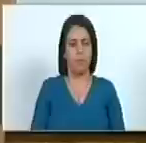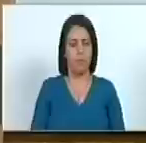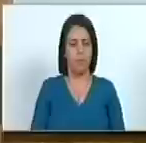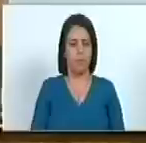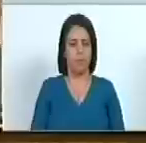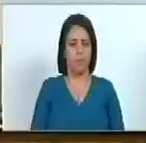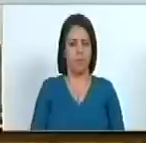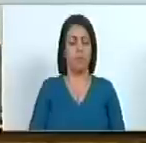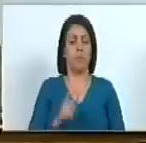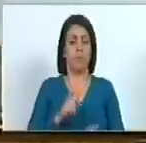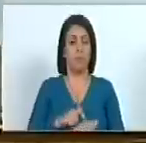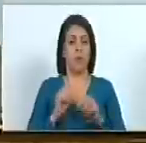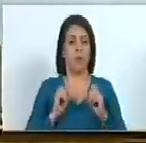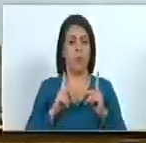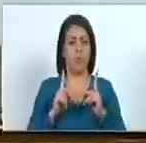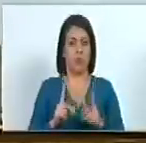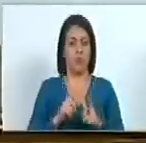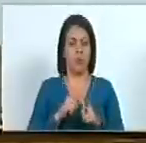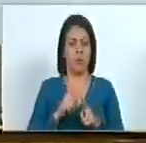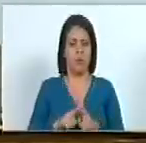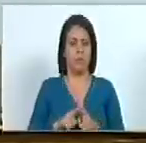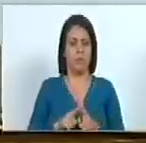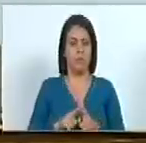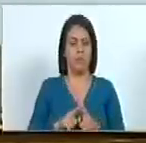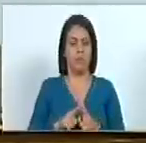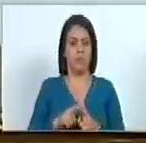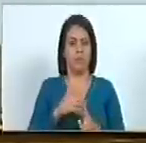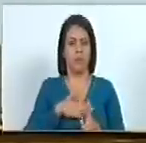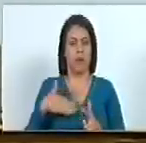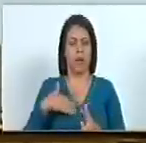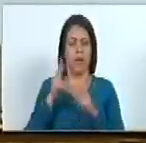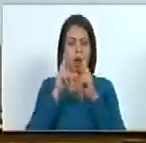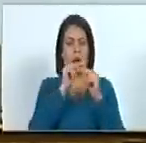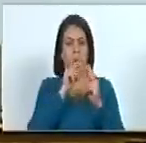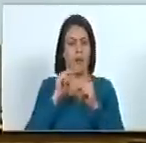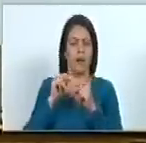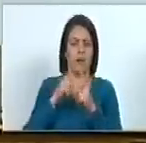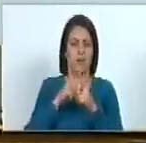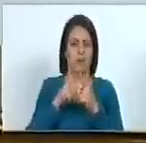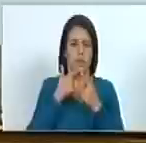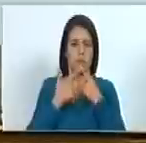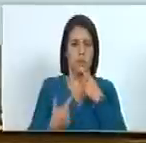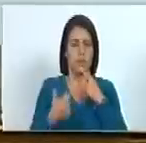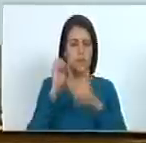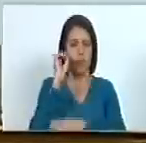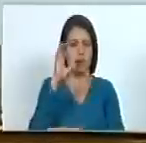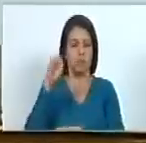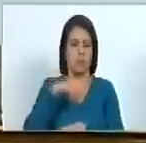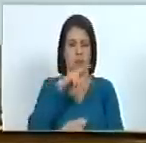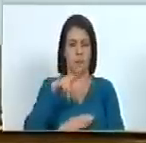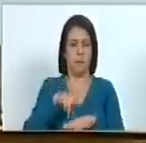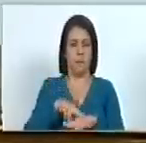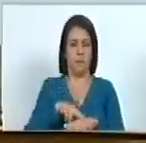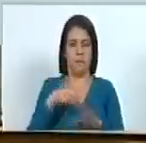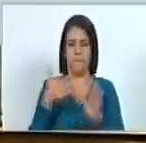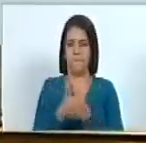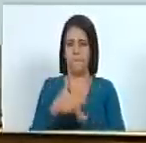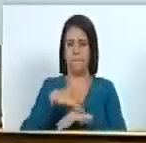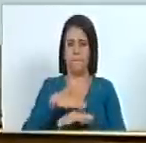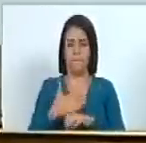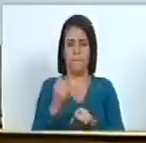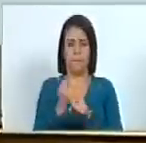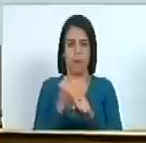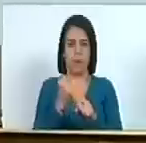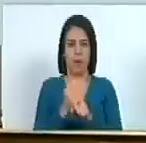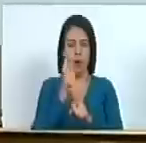Es oportunismo electorero puro intentar hablar en esta Asamblea Nacional sobre los